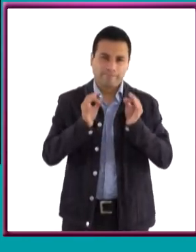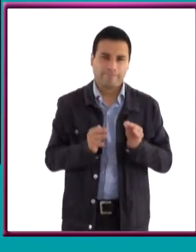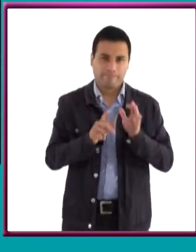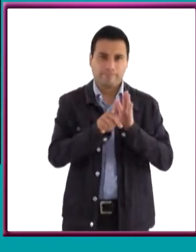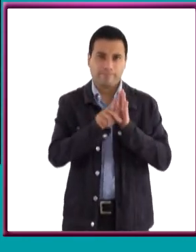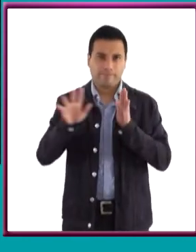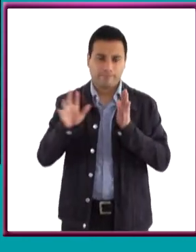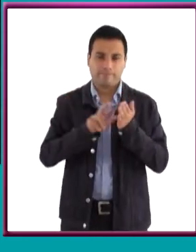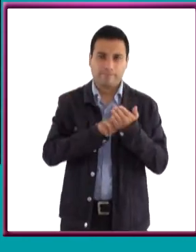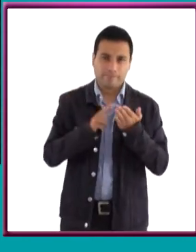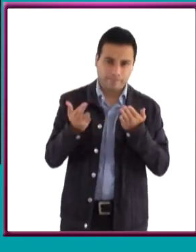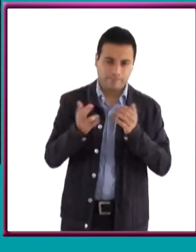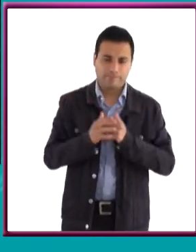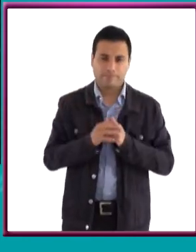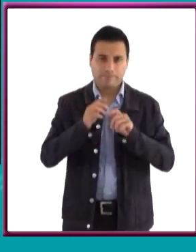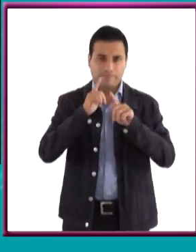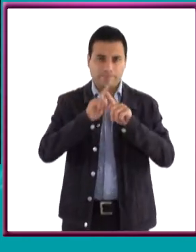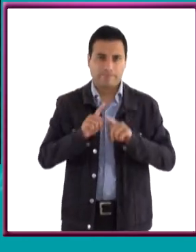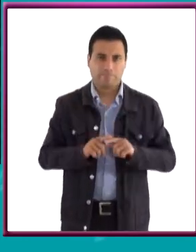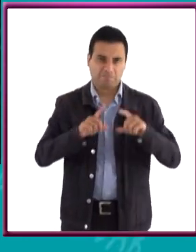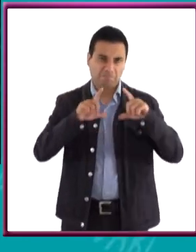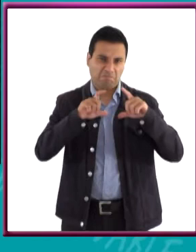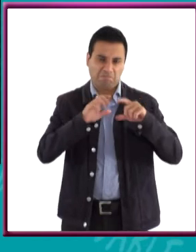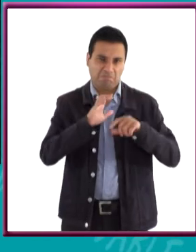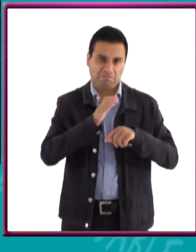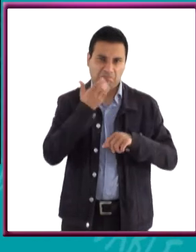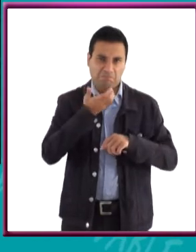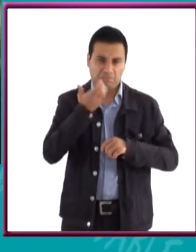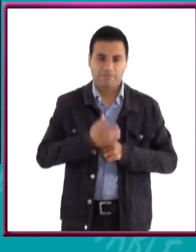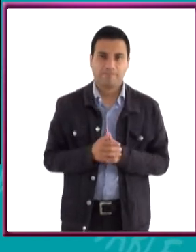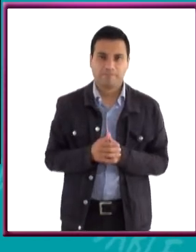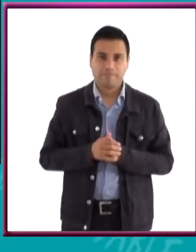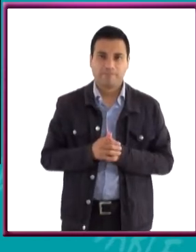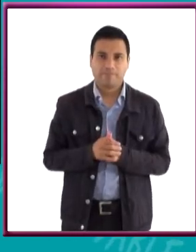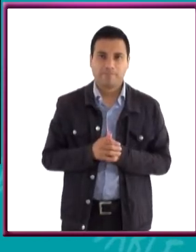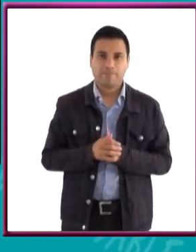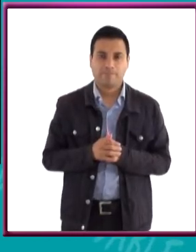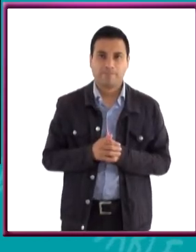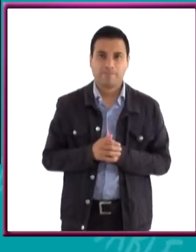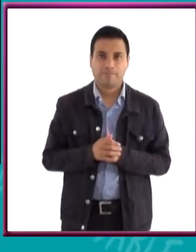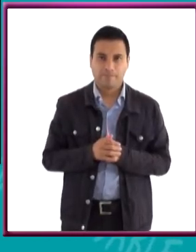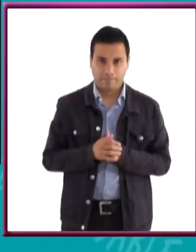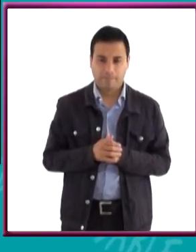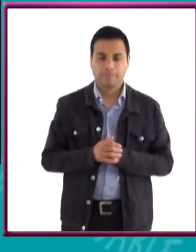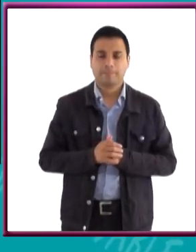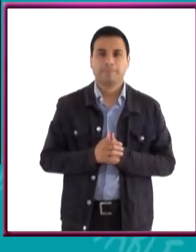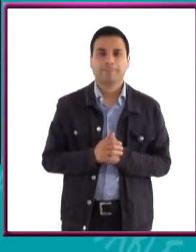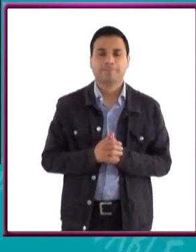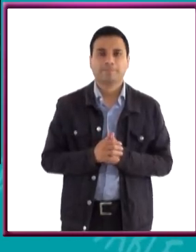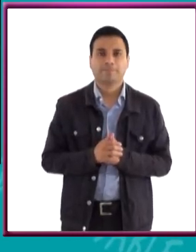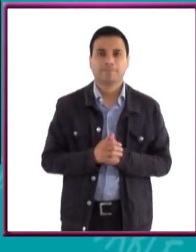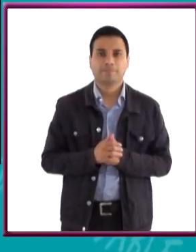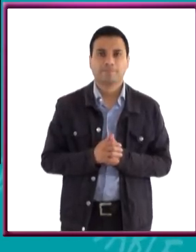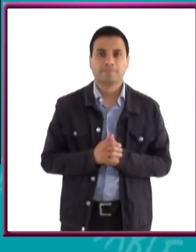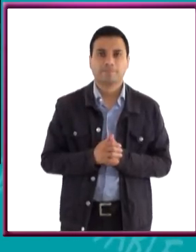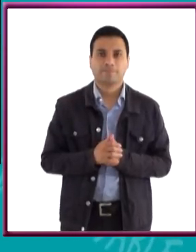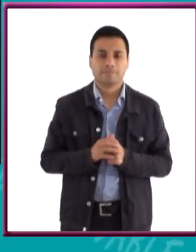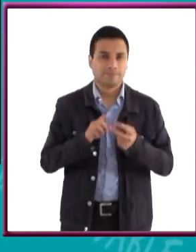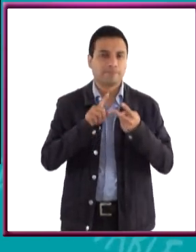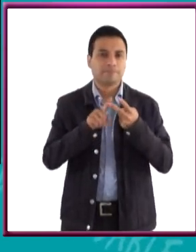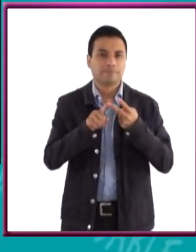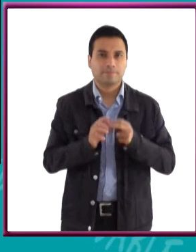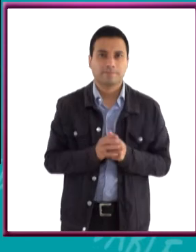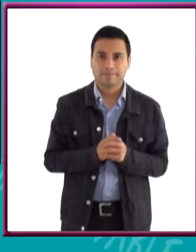para varios periódicos y revistas haciendo fotografía documental, es decir, capturaba situaciones reales.